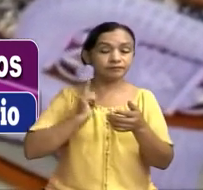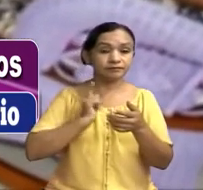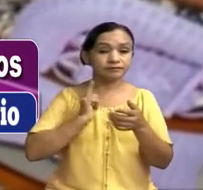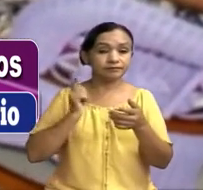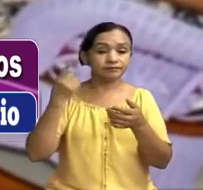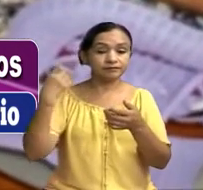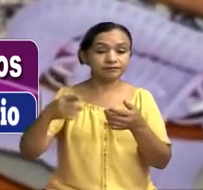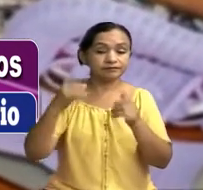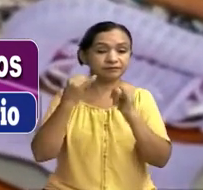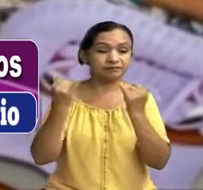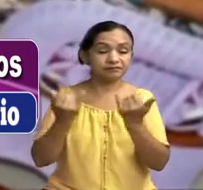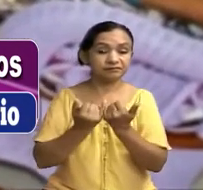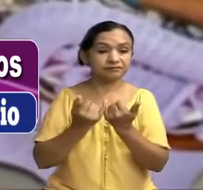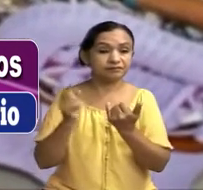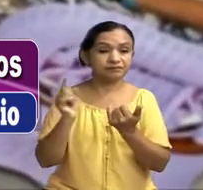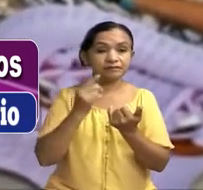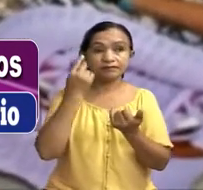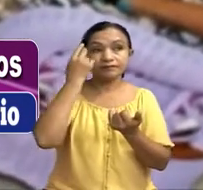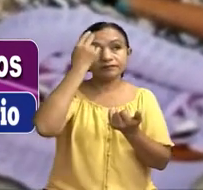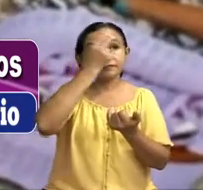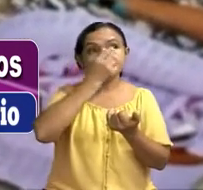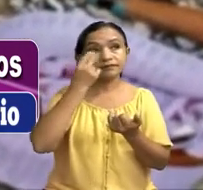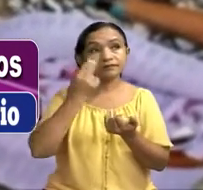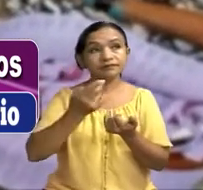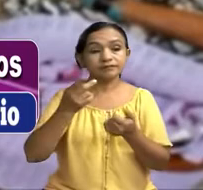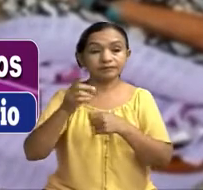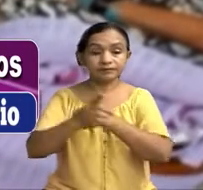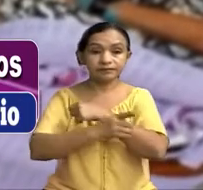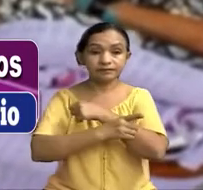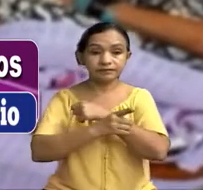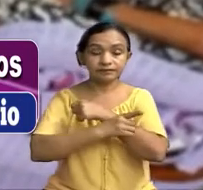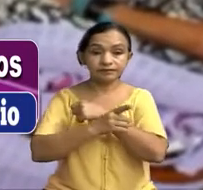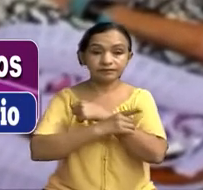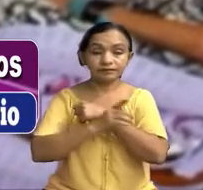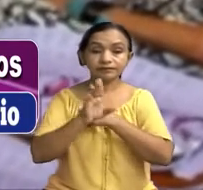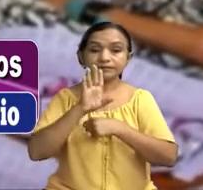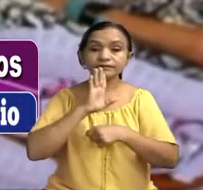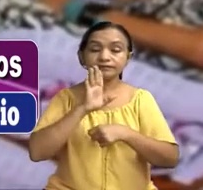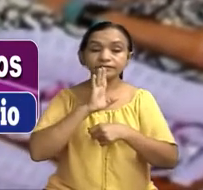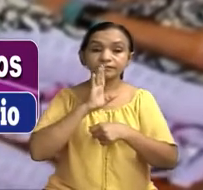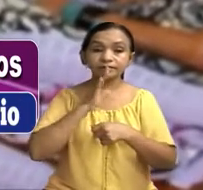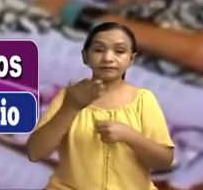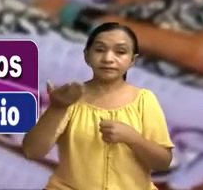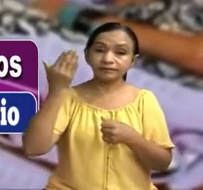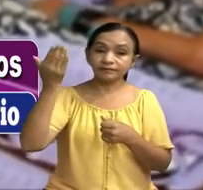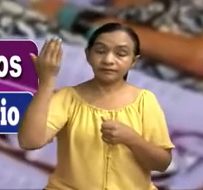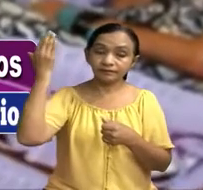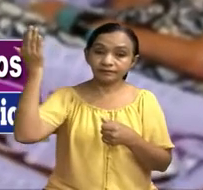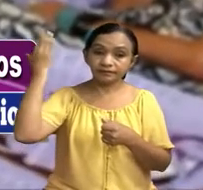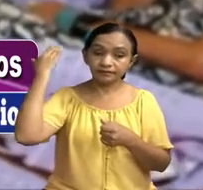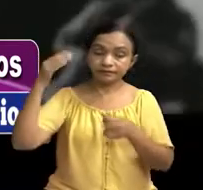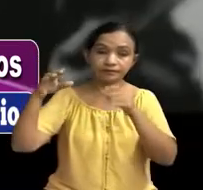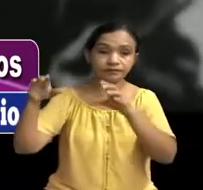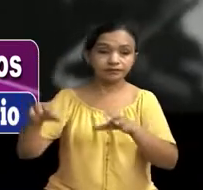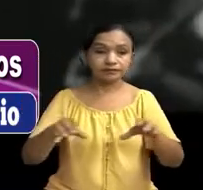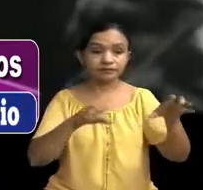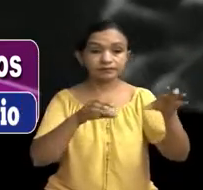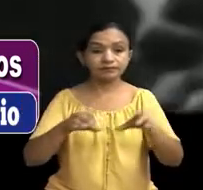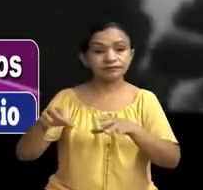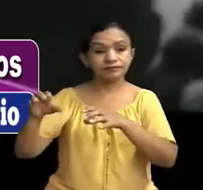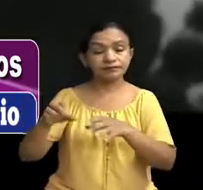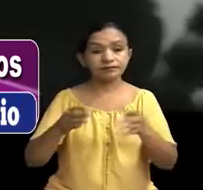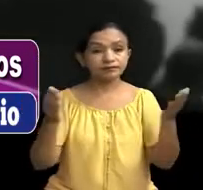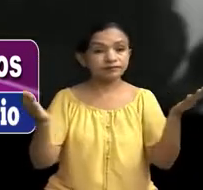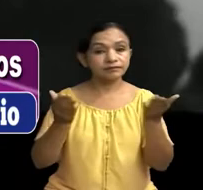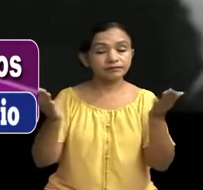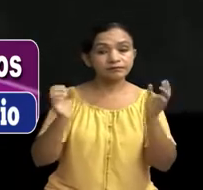del derecho internacional. Y ahí le consulto, diputado, el comandante Daniel, en una comparecencia que diera en un evento público, decía, bueno, ¿cómo nos